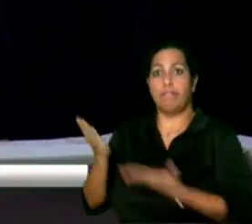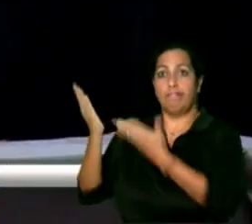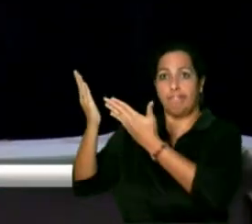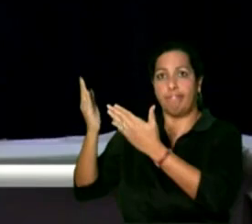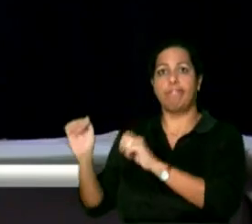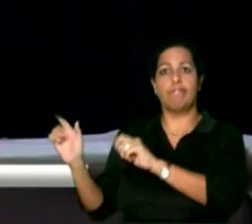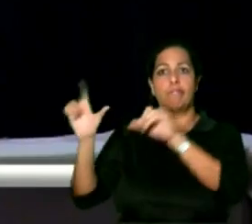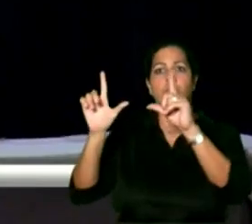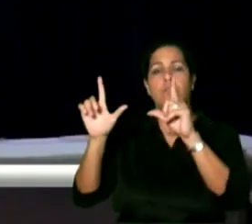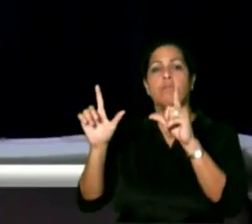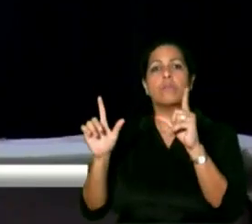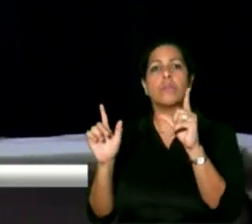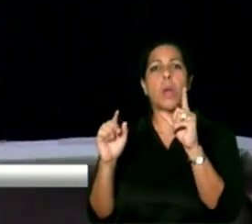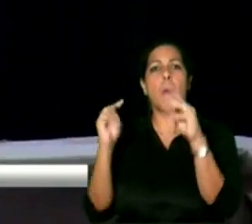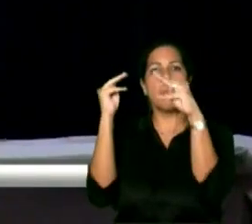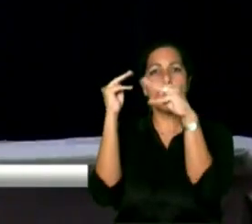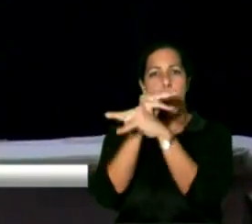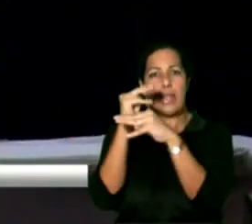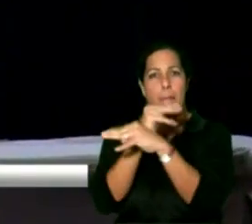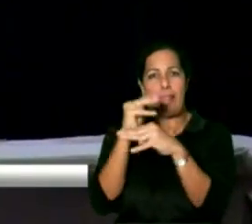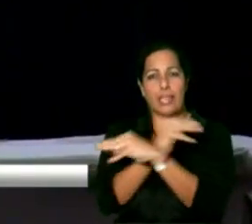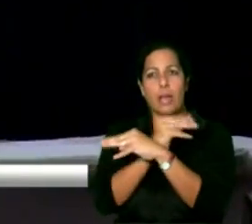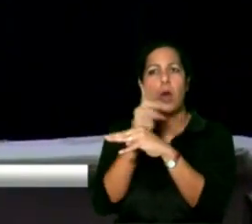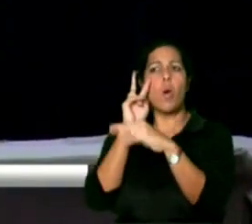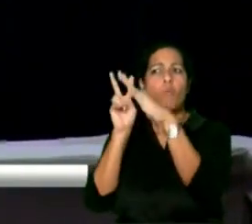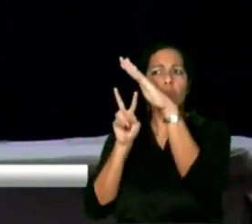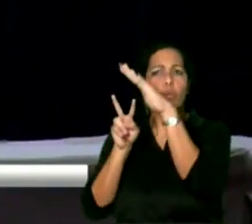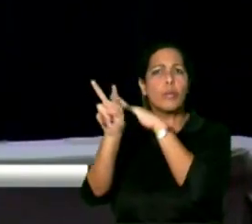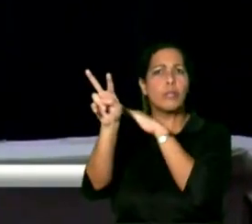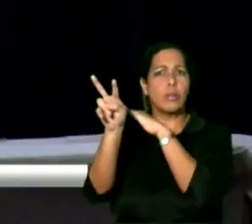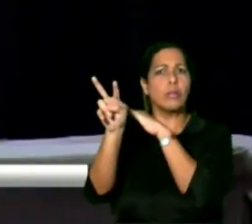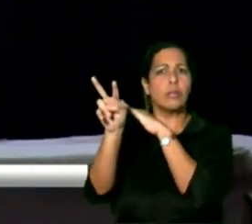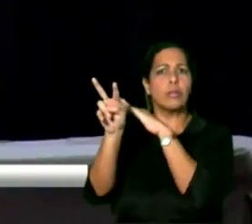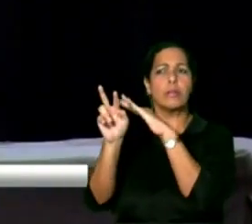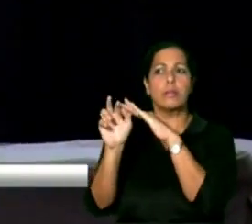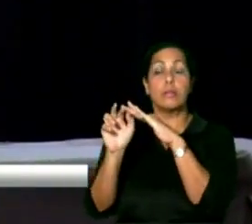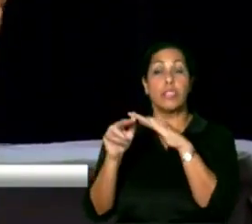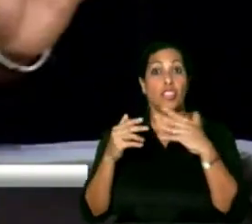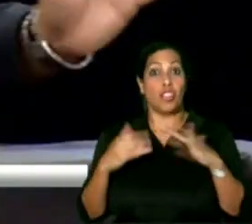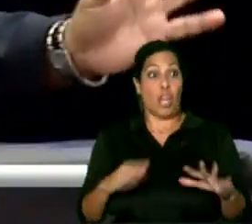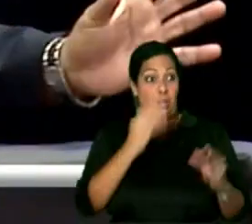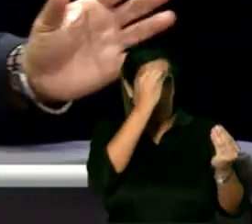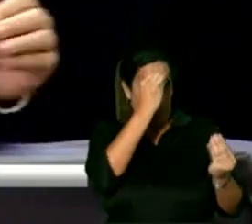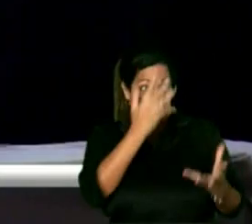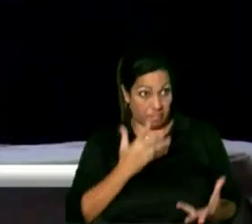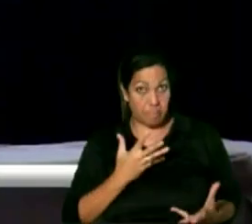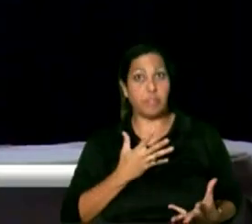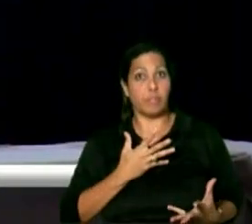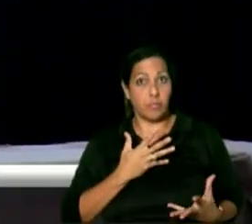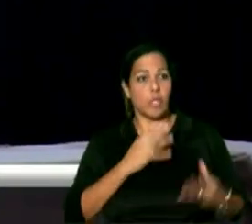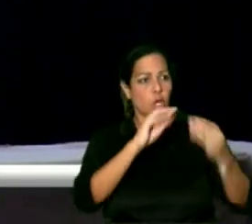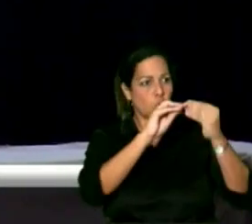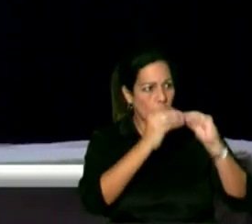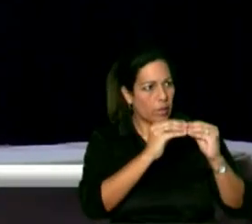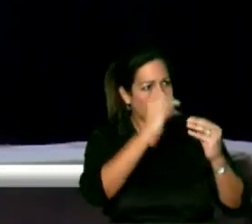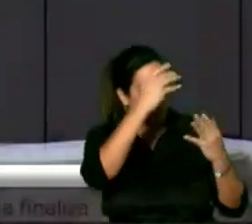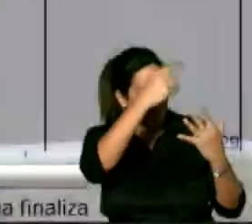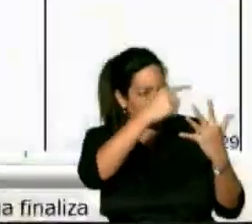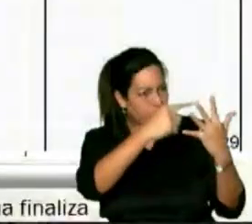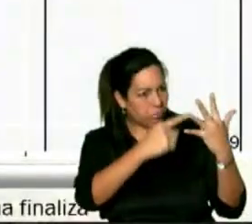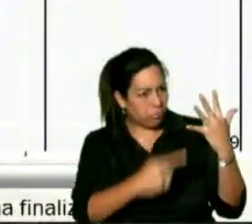modelos matemáticos donde se están haciendo unas proyecciones a base de la data que estamos observando del Departamento de